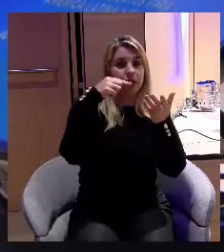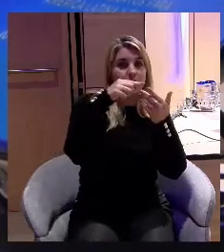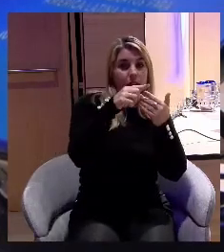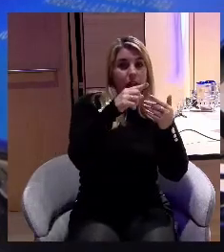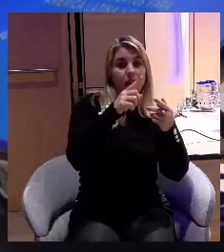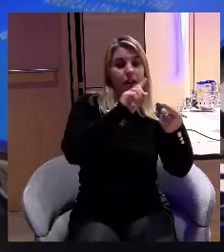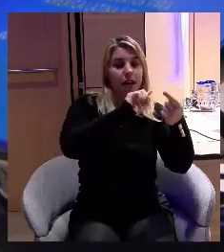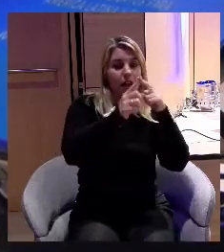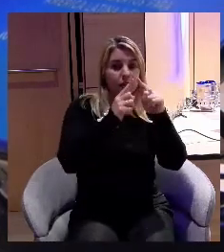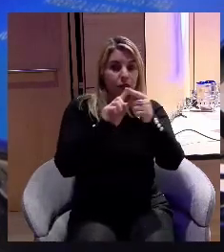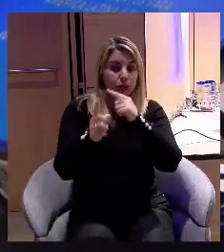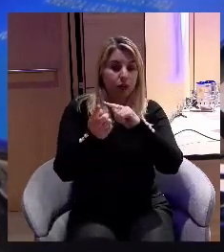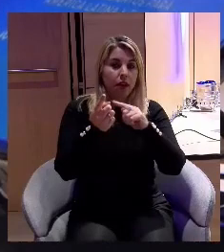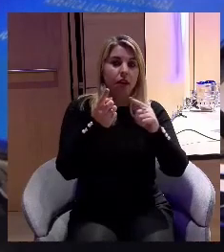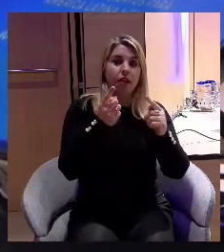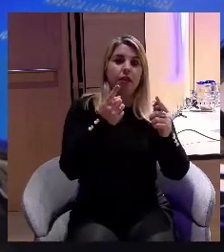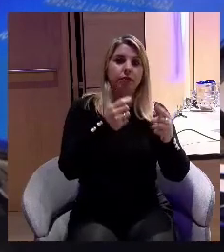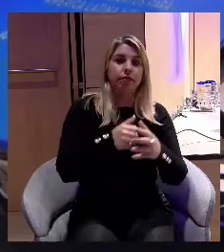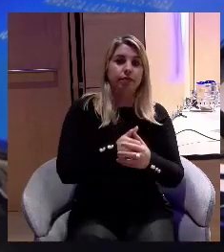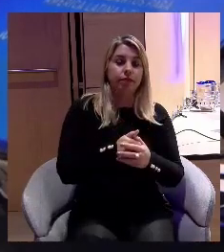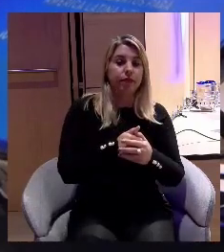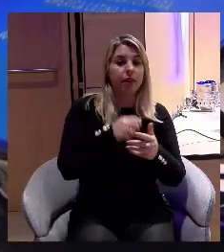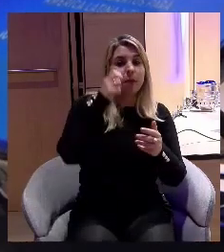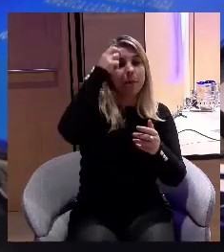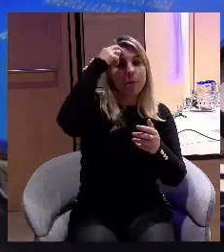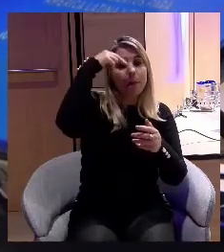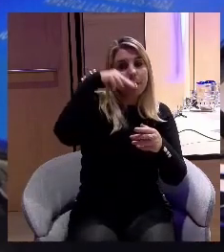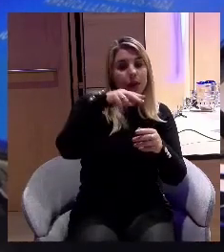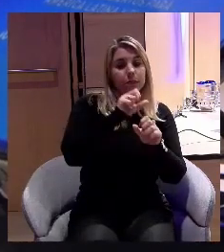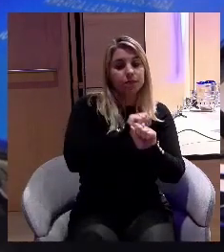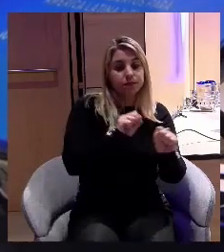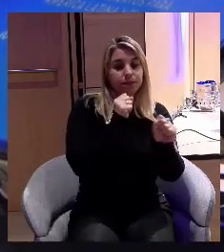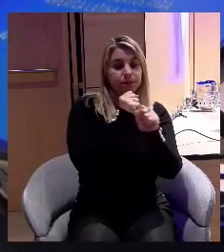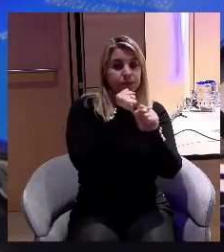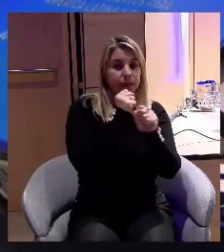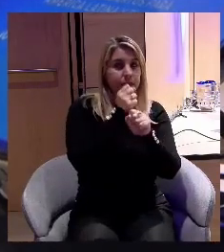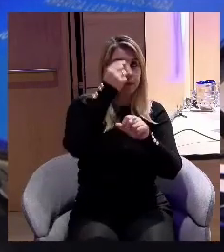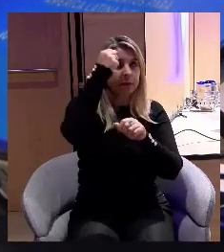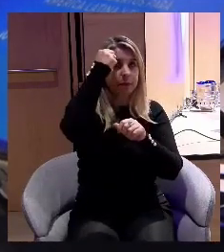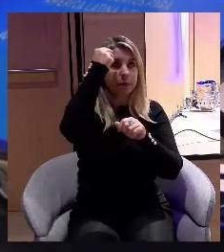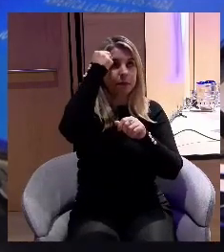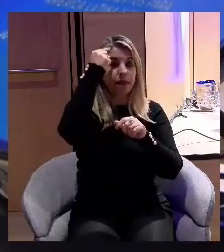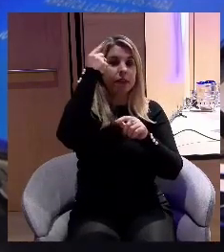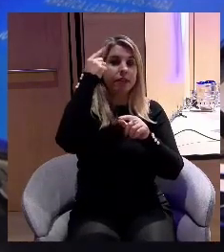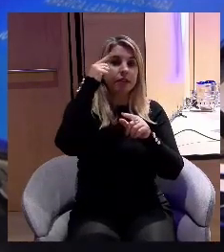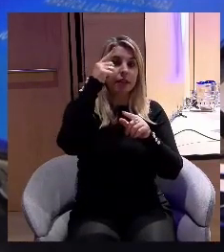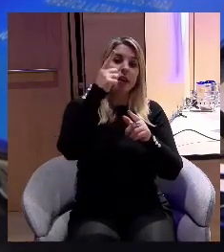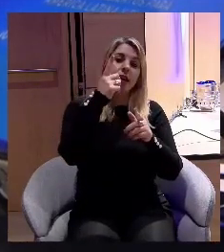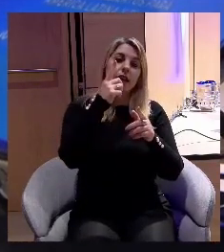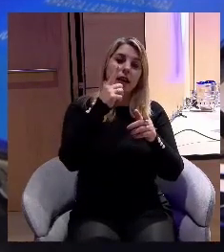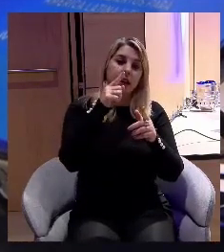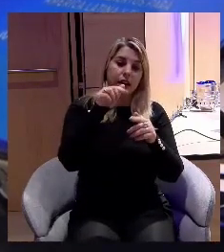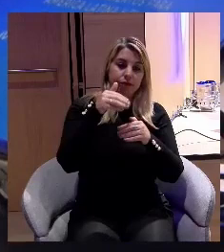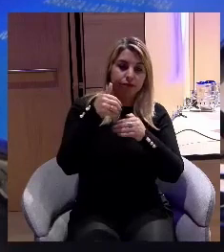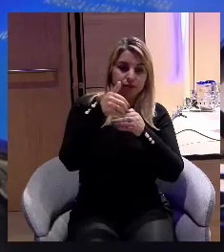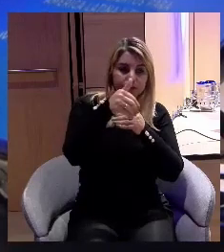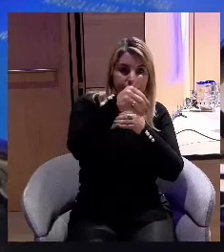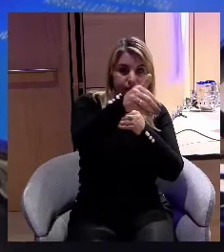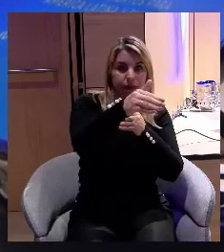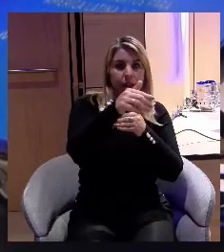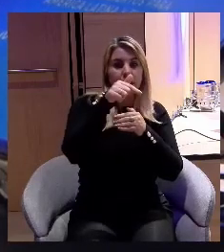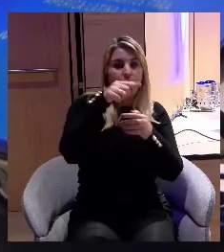tareas asociadas, ¿no? Cuál es como tu plan de trabajo y pensar la sostenibilidad también en función de ese objetivo que